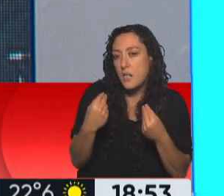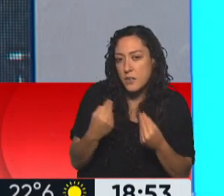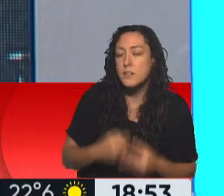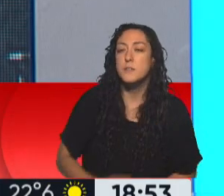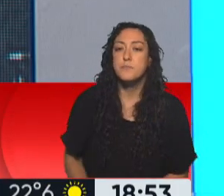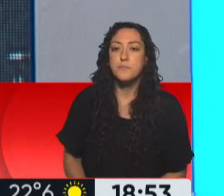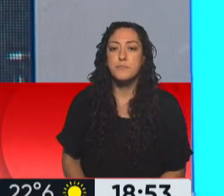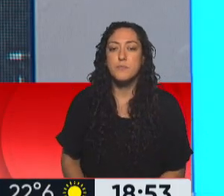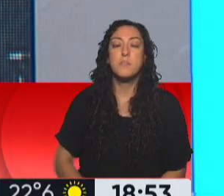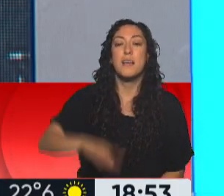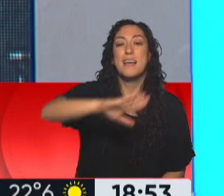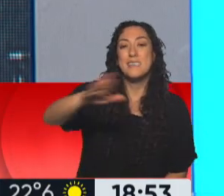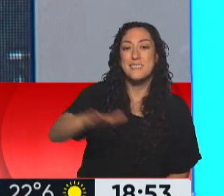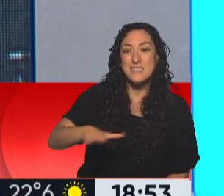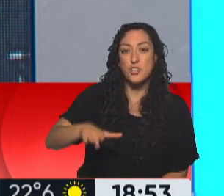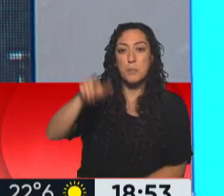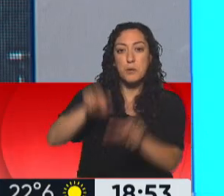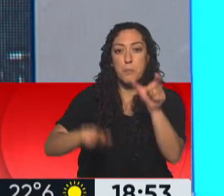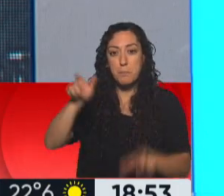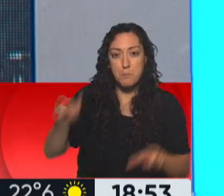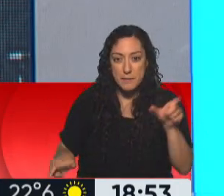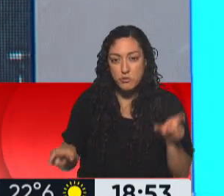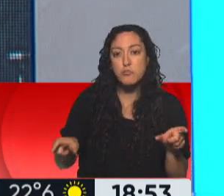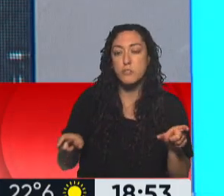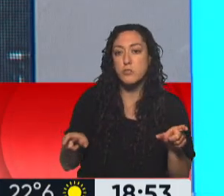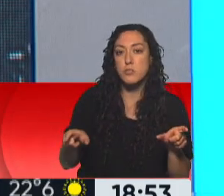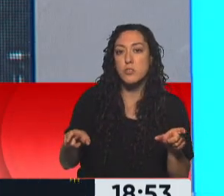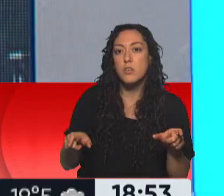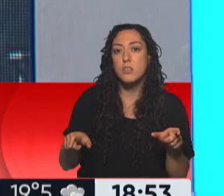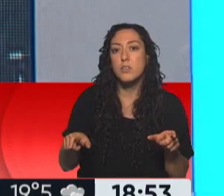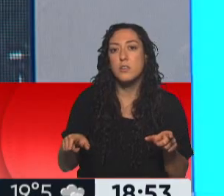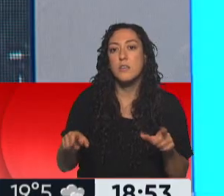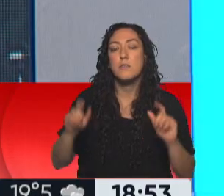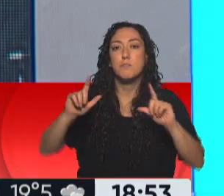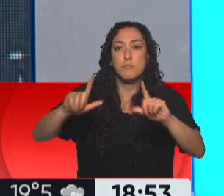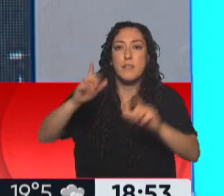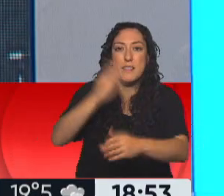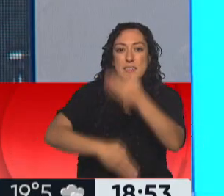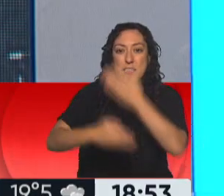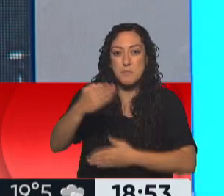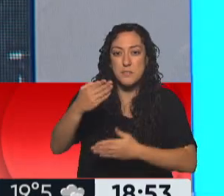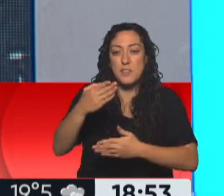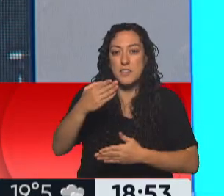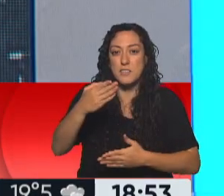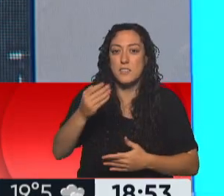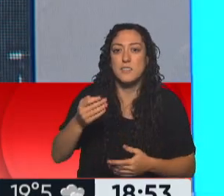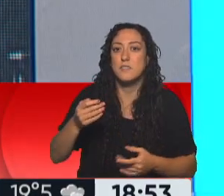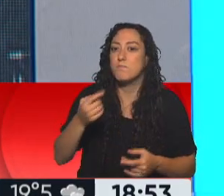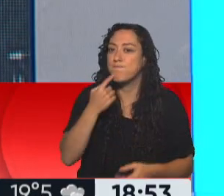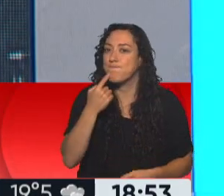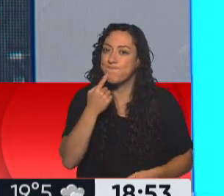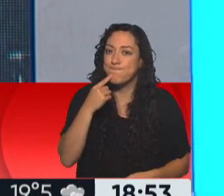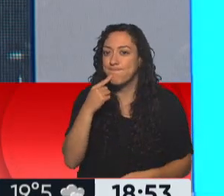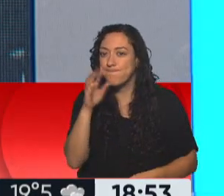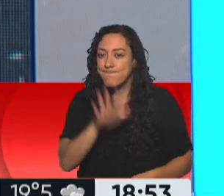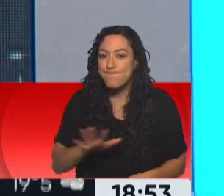estos estacionamientos los usan personas que tienen el símbolo de discapacidad y hay sospechas muchas veces